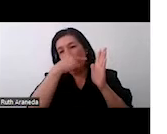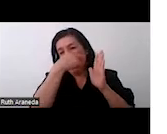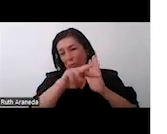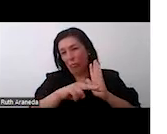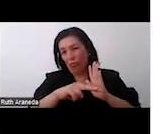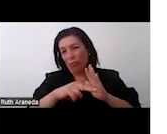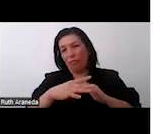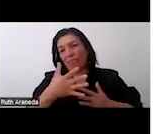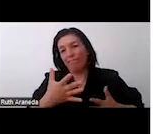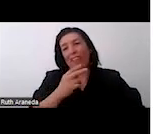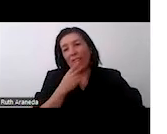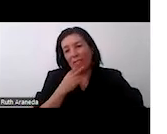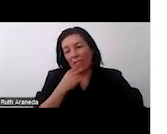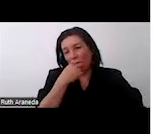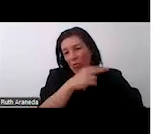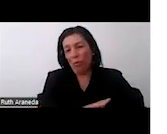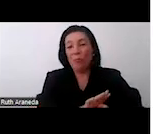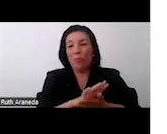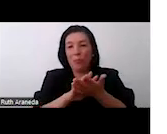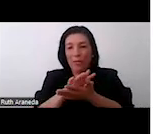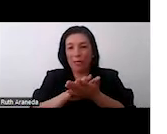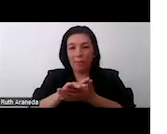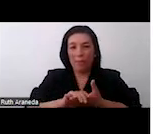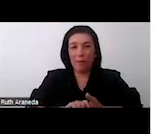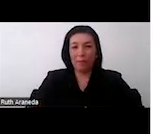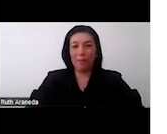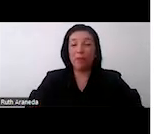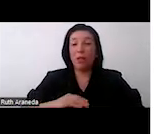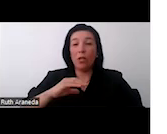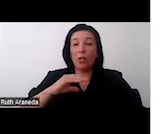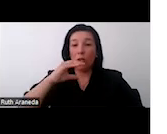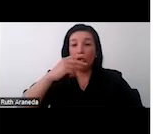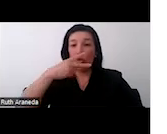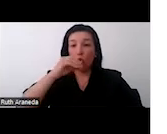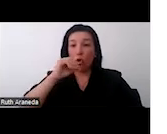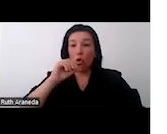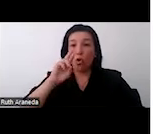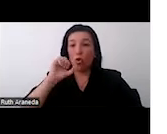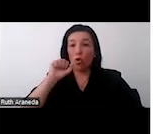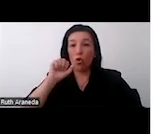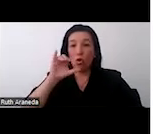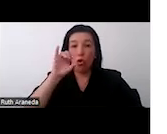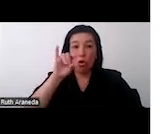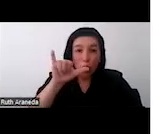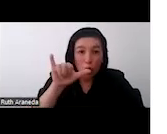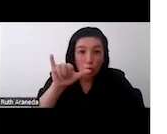su día a día. Por ejemplo, el choroy, hay historias,